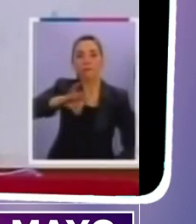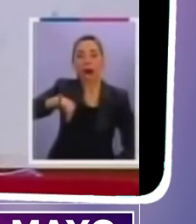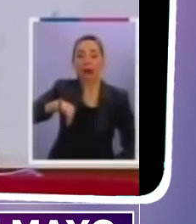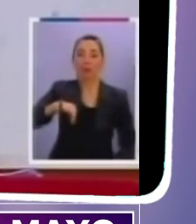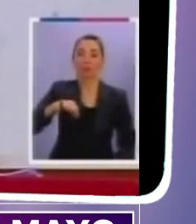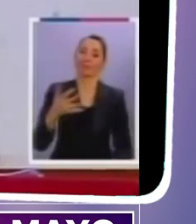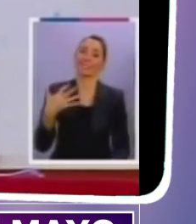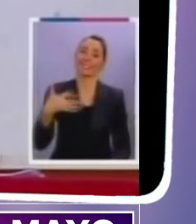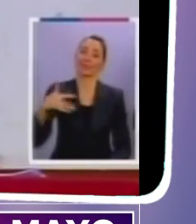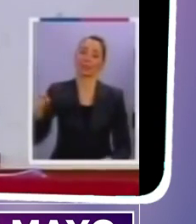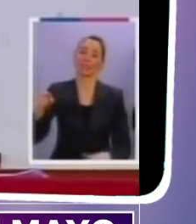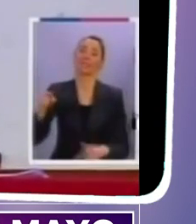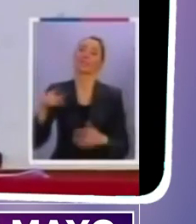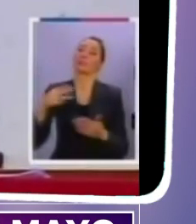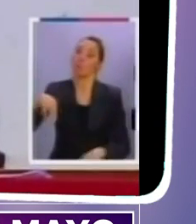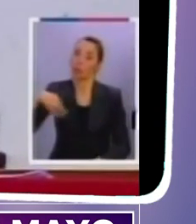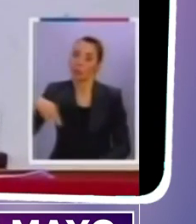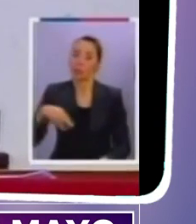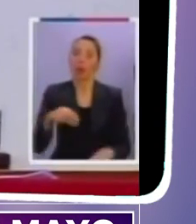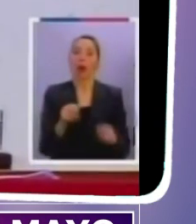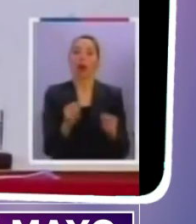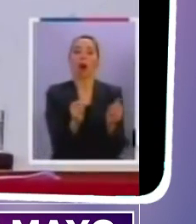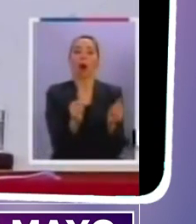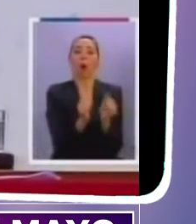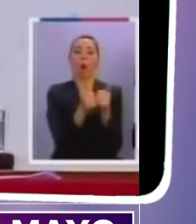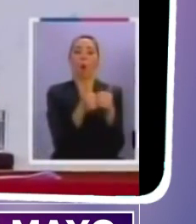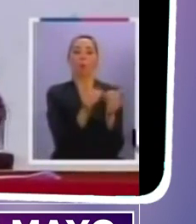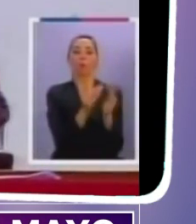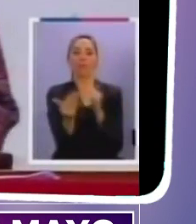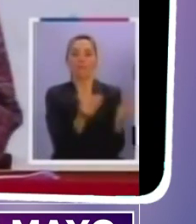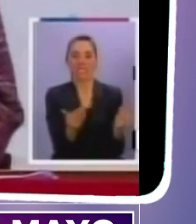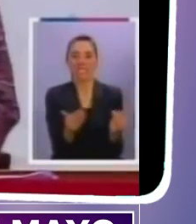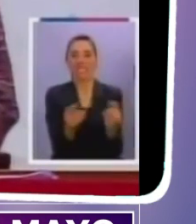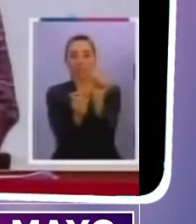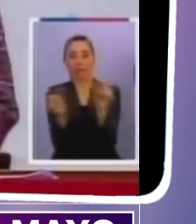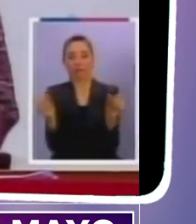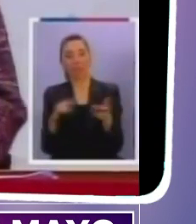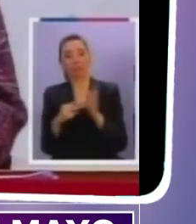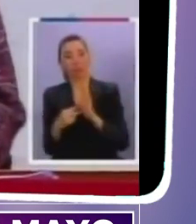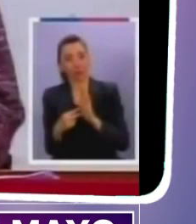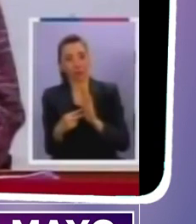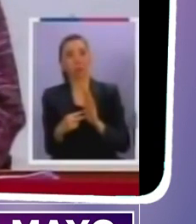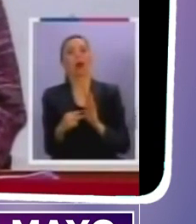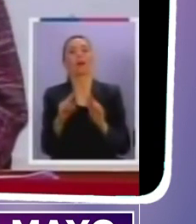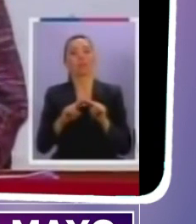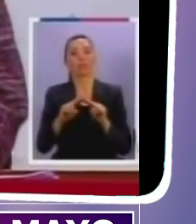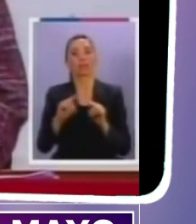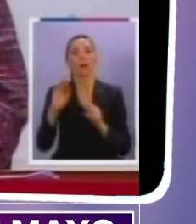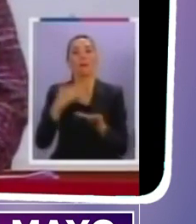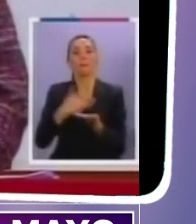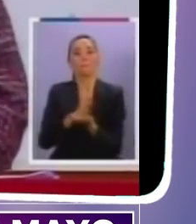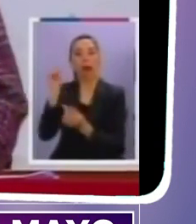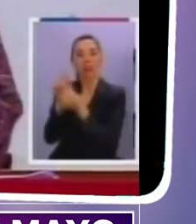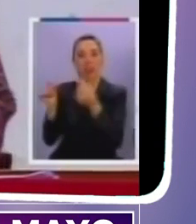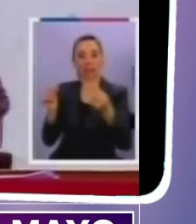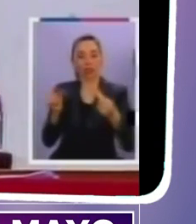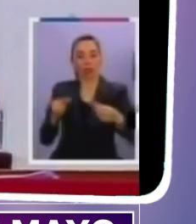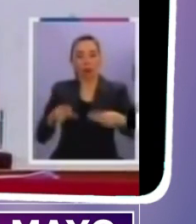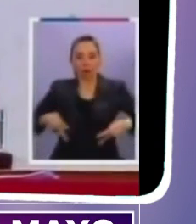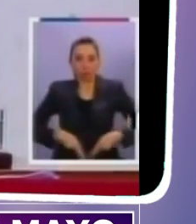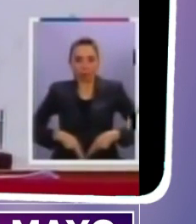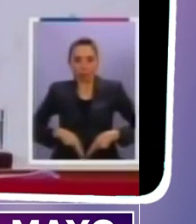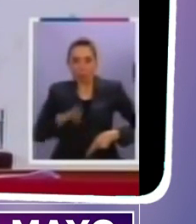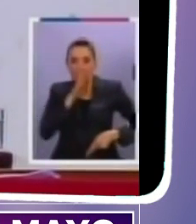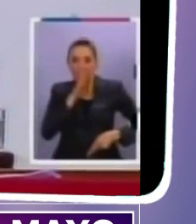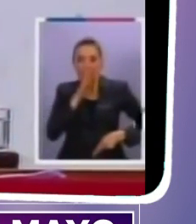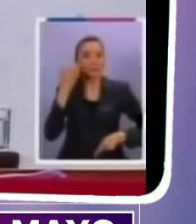tema importante para los municipios, para las juntas de vecinos, para los vecinos, lanzaremos un plan nacional de esterilización donde el Estado por primera